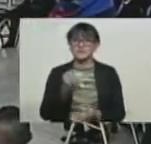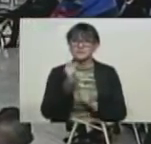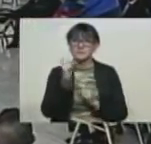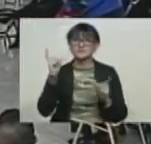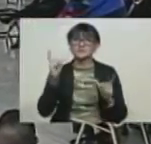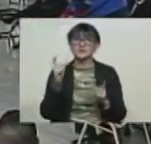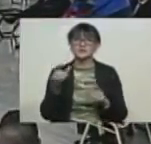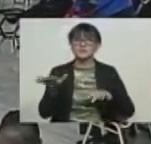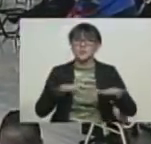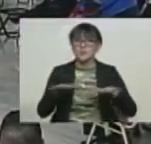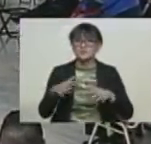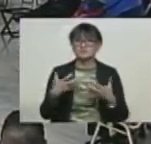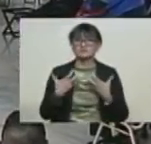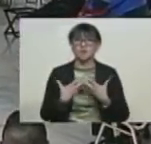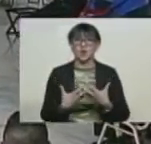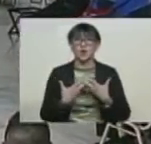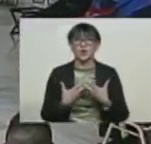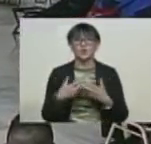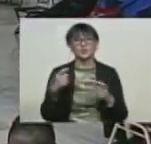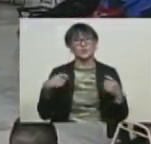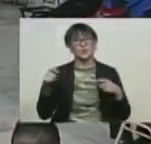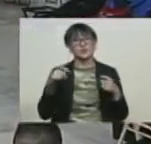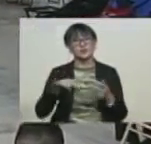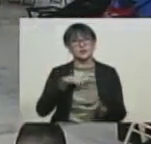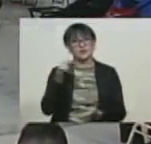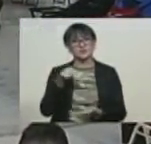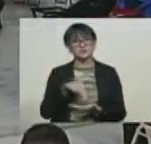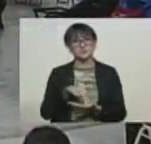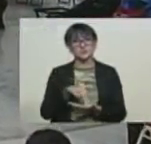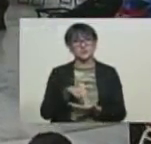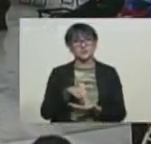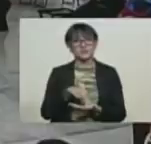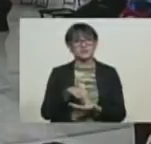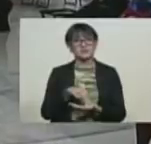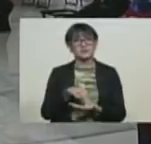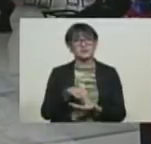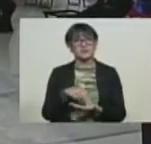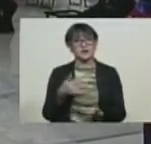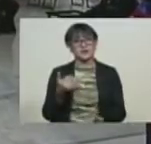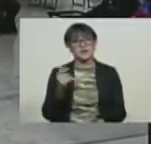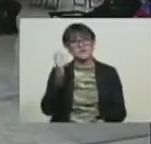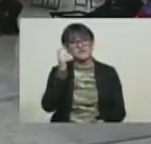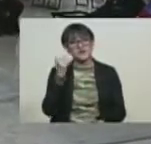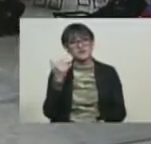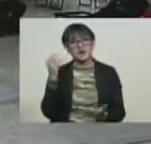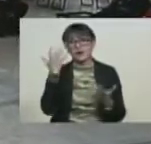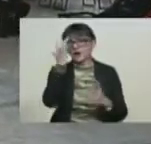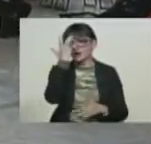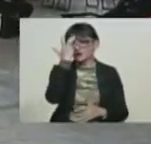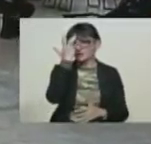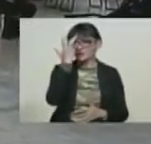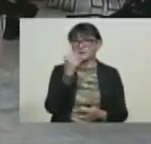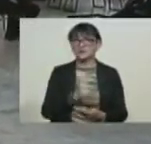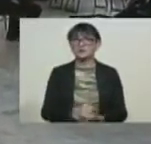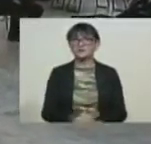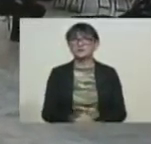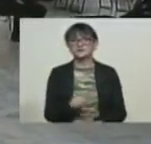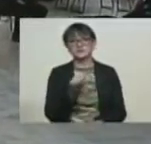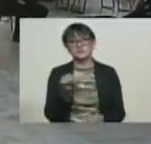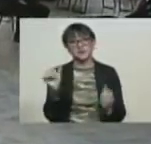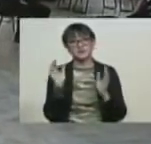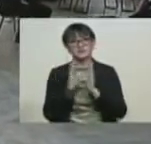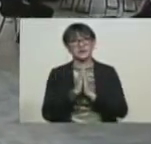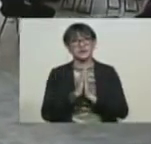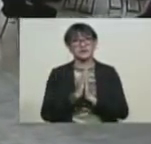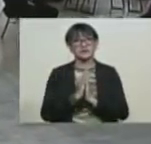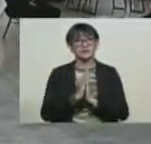las cifras de movilización turística nacional que tenemos en fechas como Carnaval, Semana